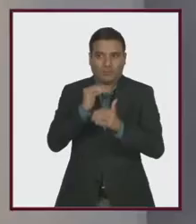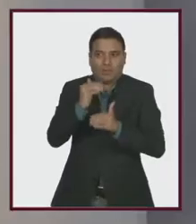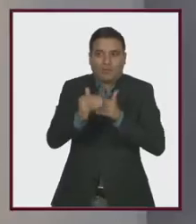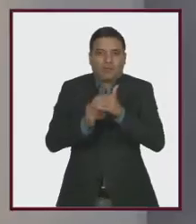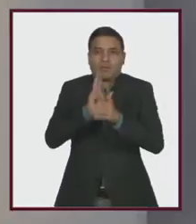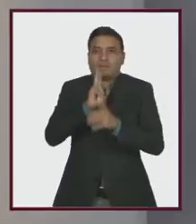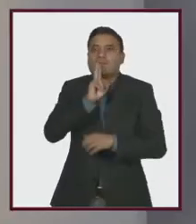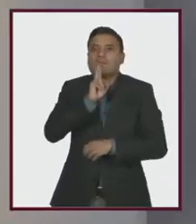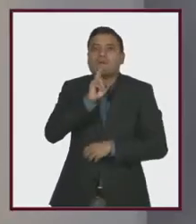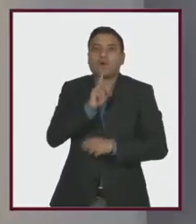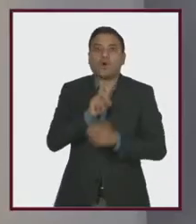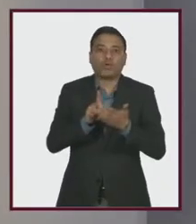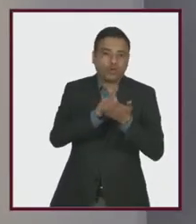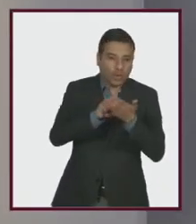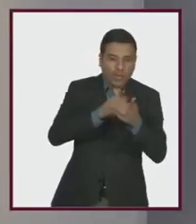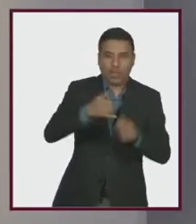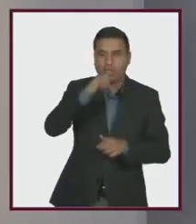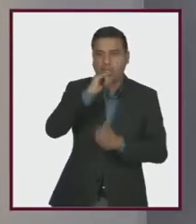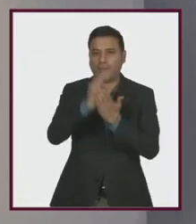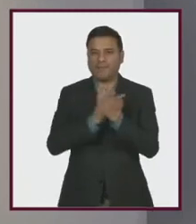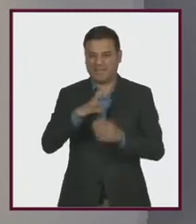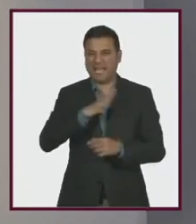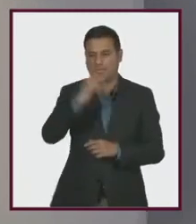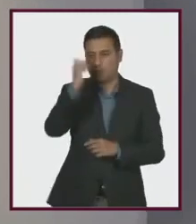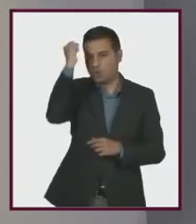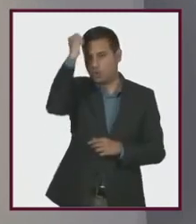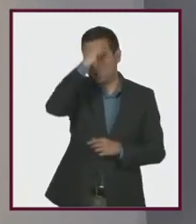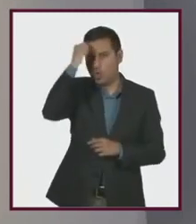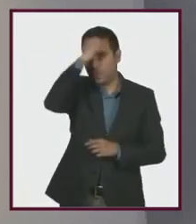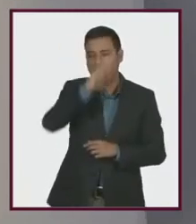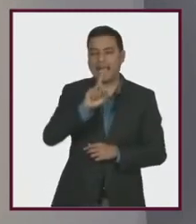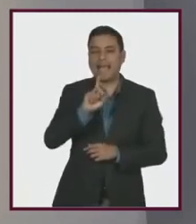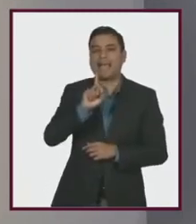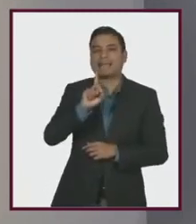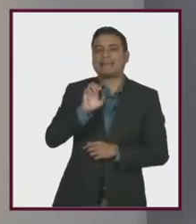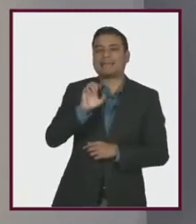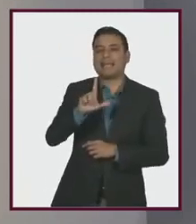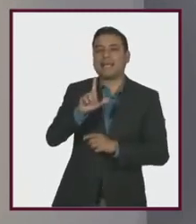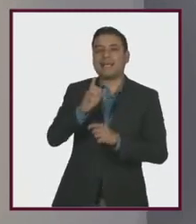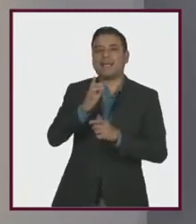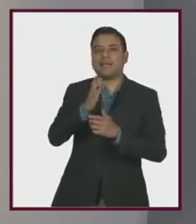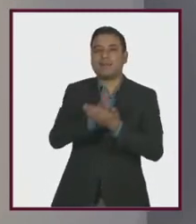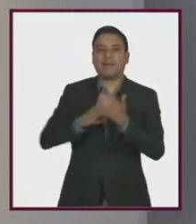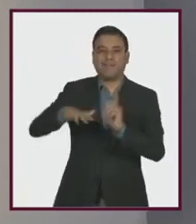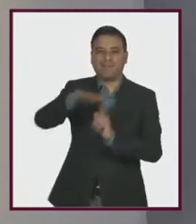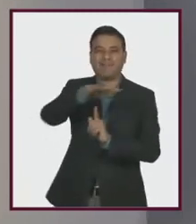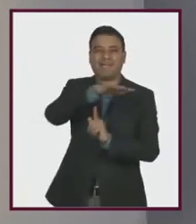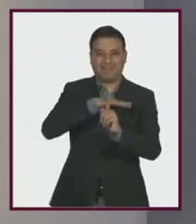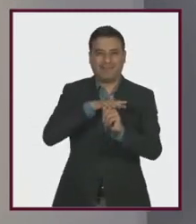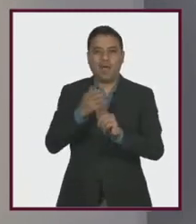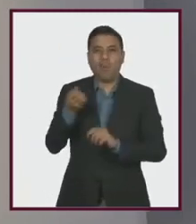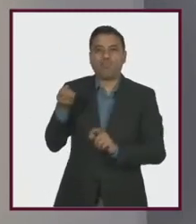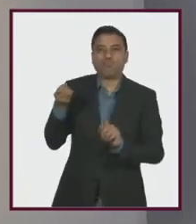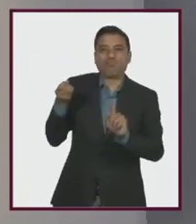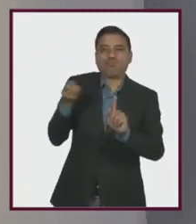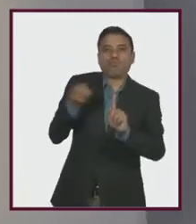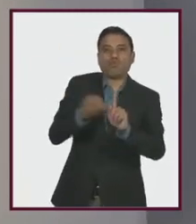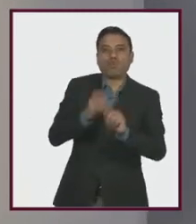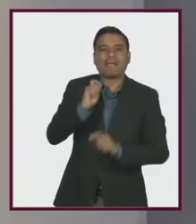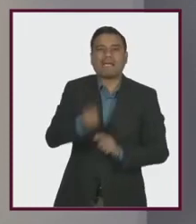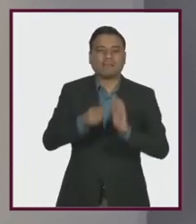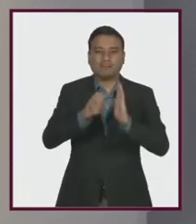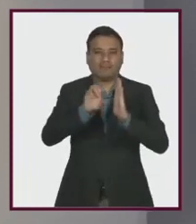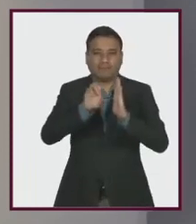riesgos. Hay una teoría que se llama la teoría del ambiente enriquecido, que justamente habla de cómo el poder tener